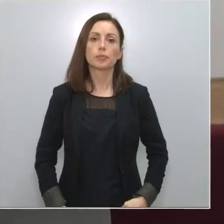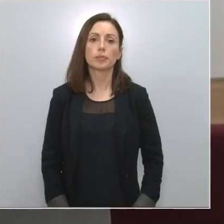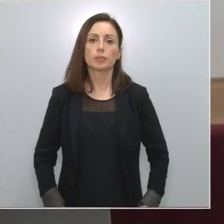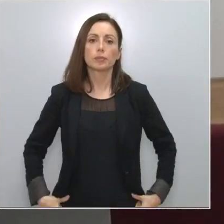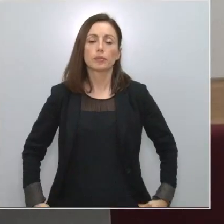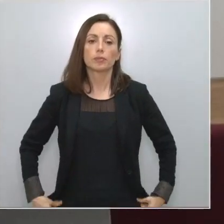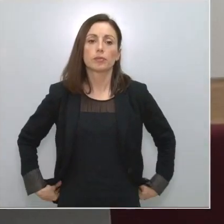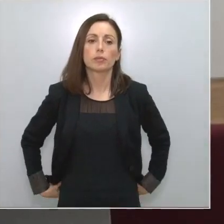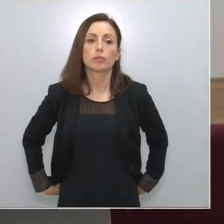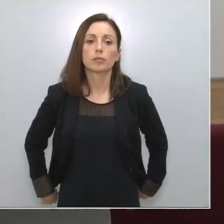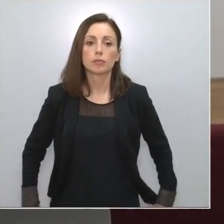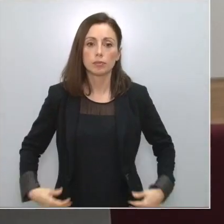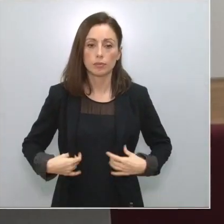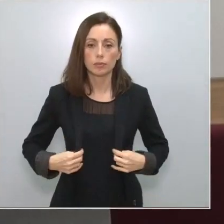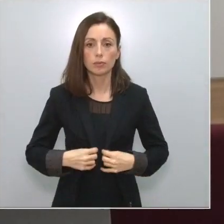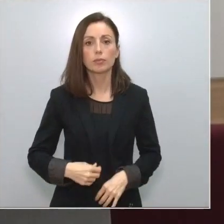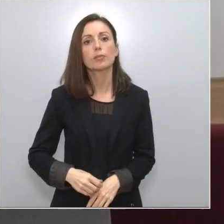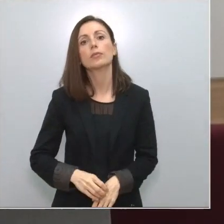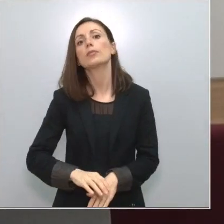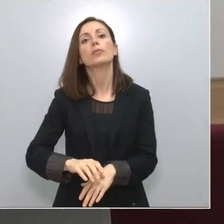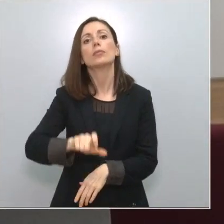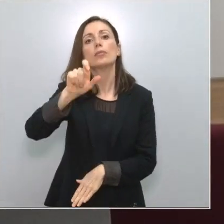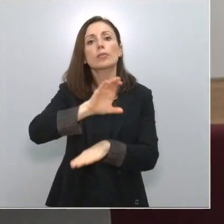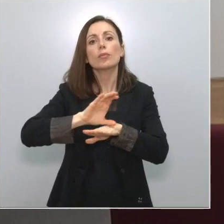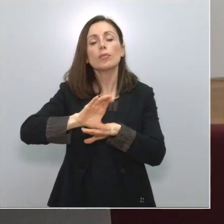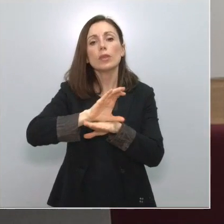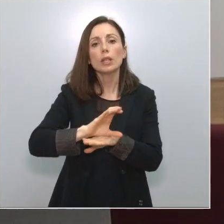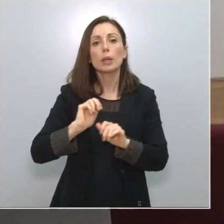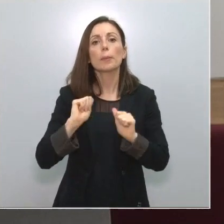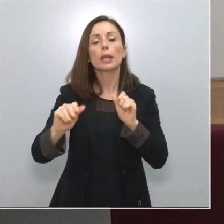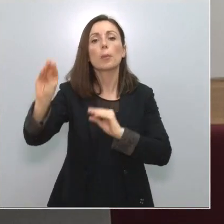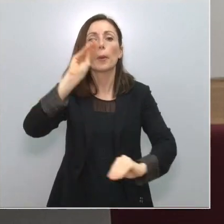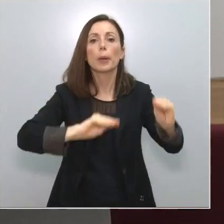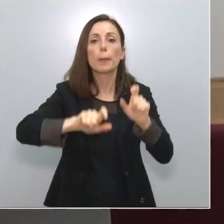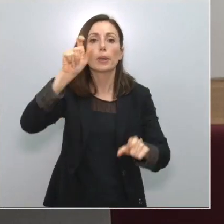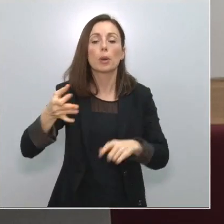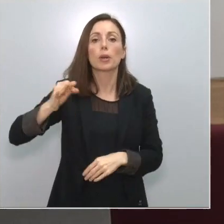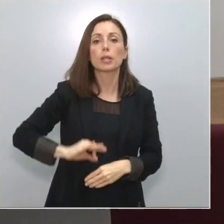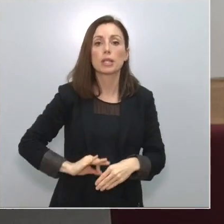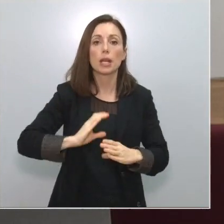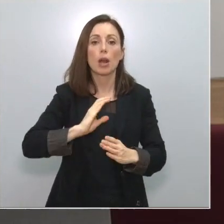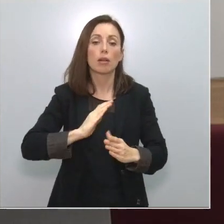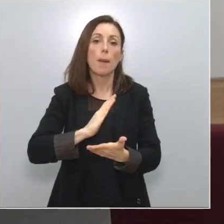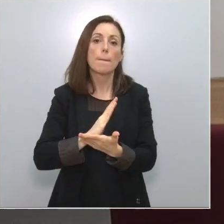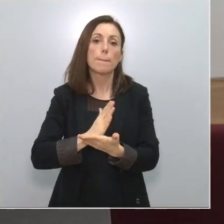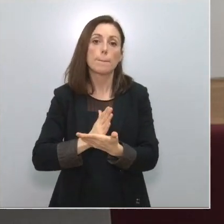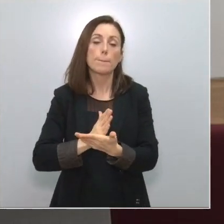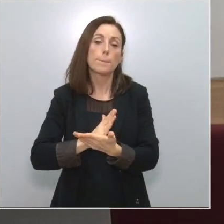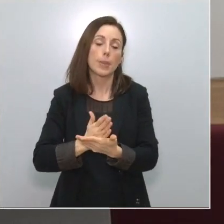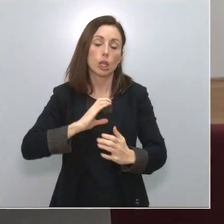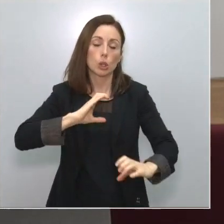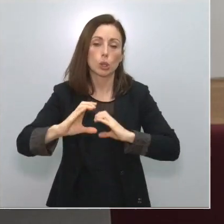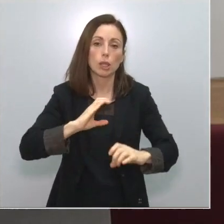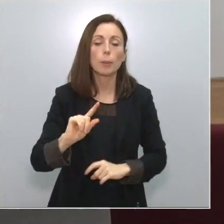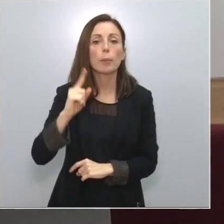Buenas tardes, presidente. Buenas tardes, consejero. Vamos a comenzar ya con las preguntas de los profesionales de los medios de comunicación. En primer